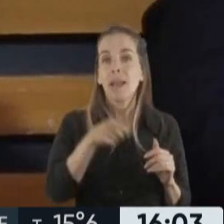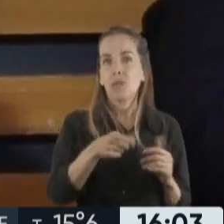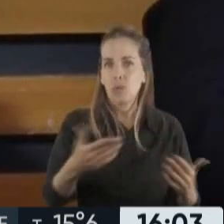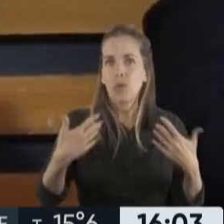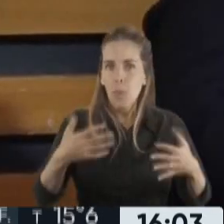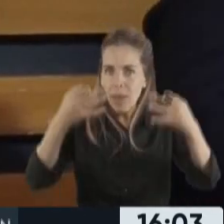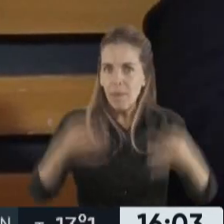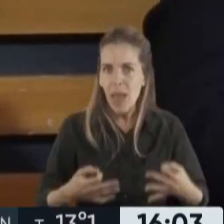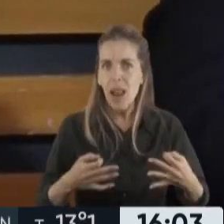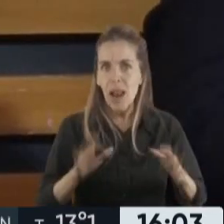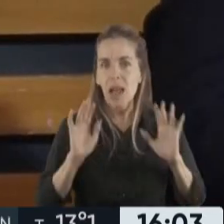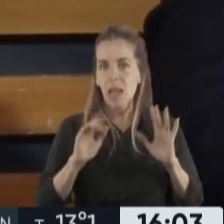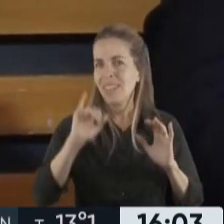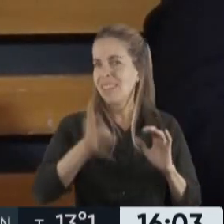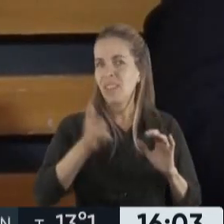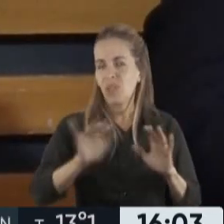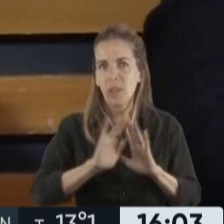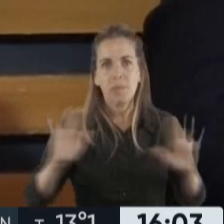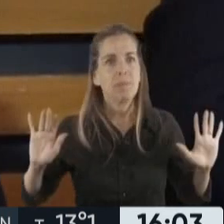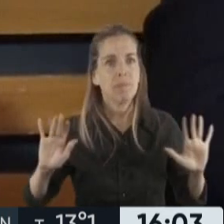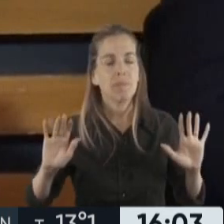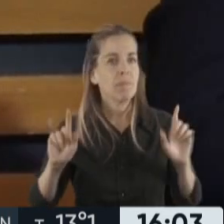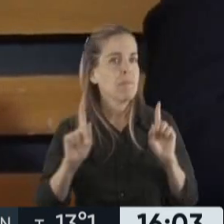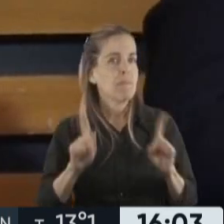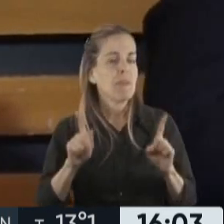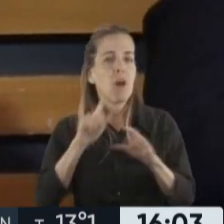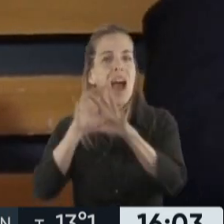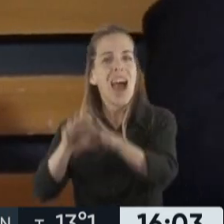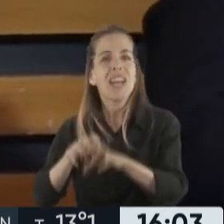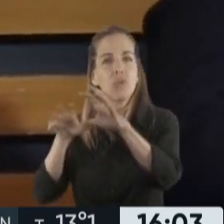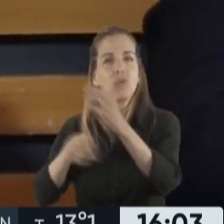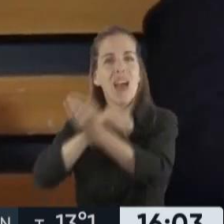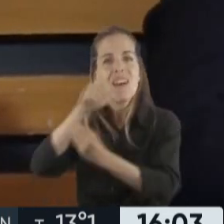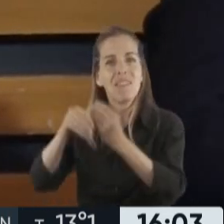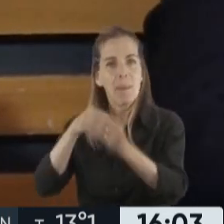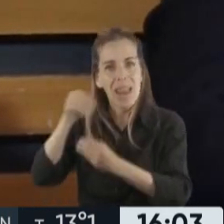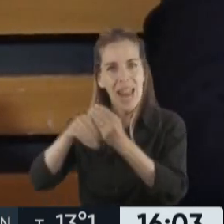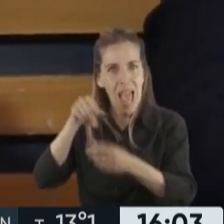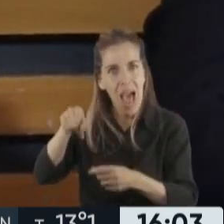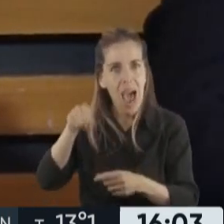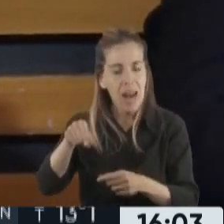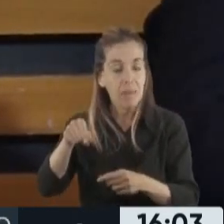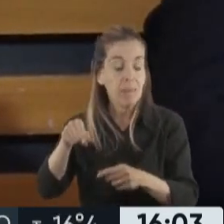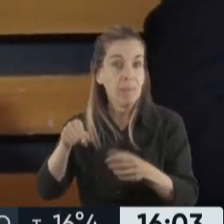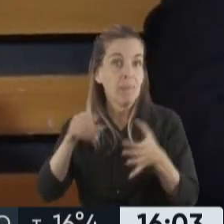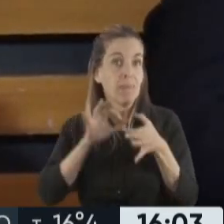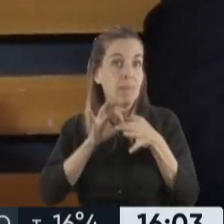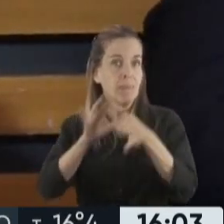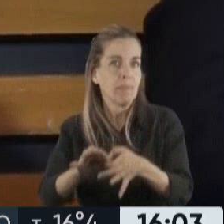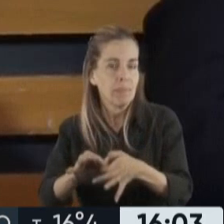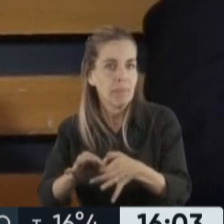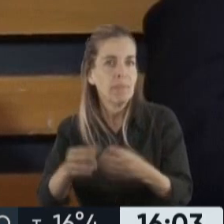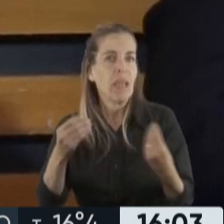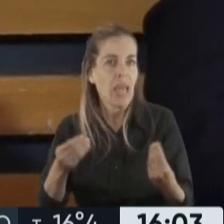ciertas, definitivamente, como la agricultura familiar está en manos de